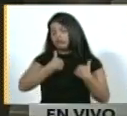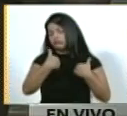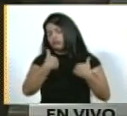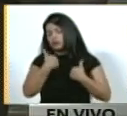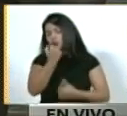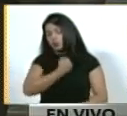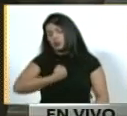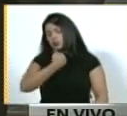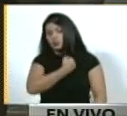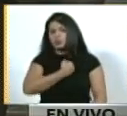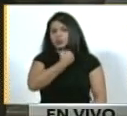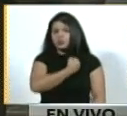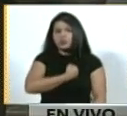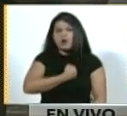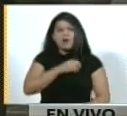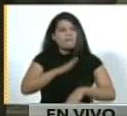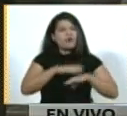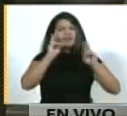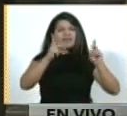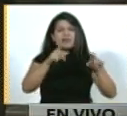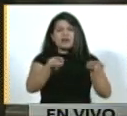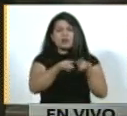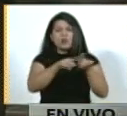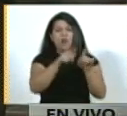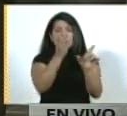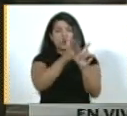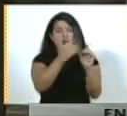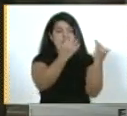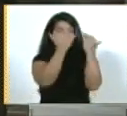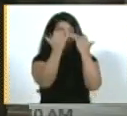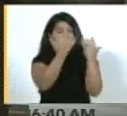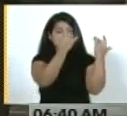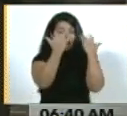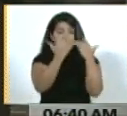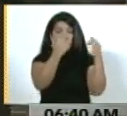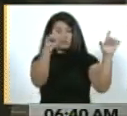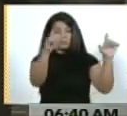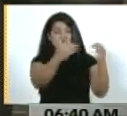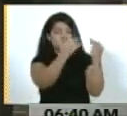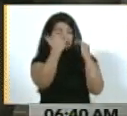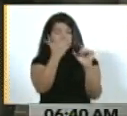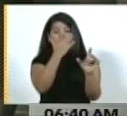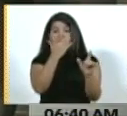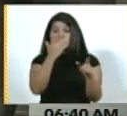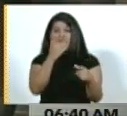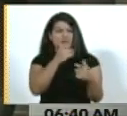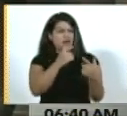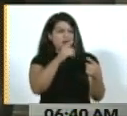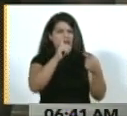venezolanos con tanta guerra psicológica que se ha inyectado a las mentes en las últimas semanas?